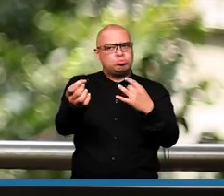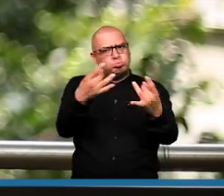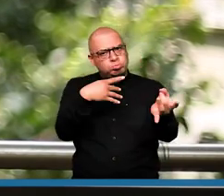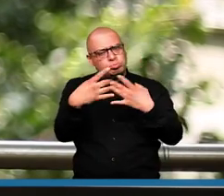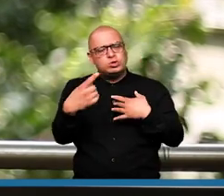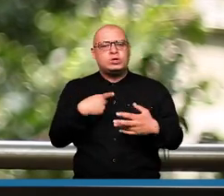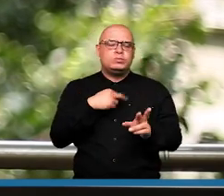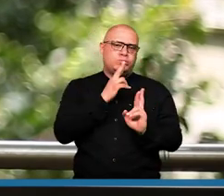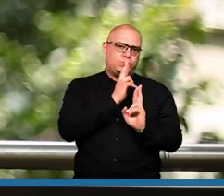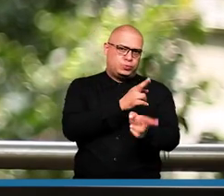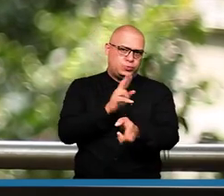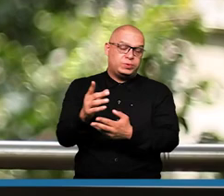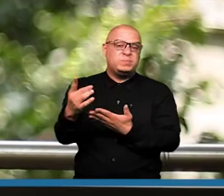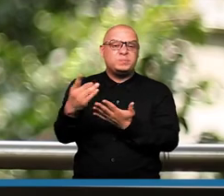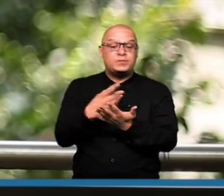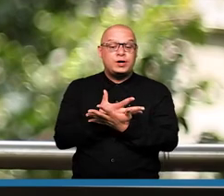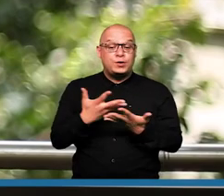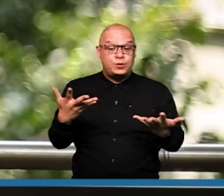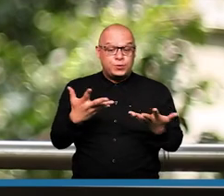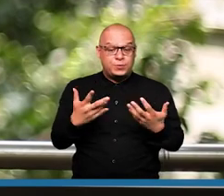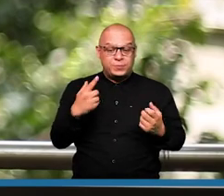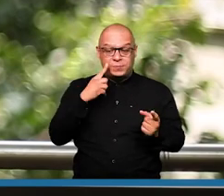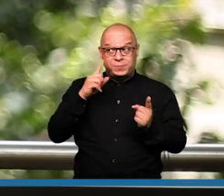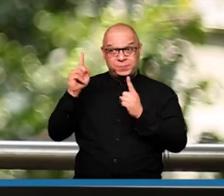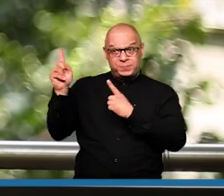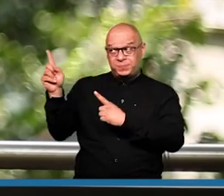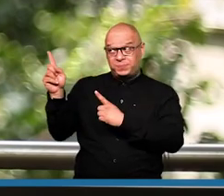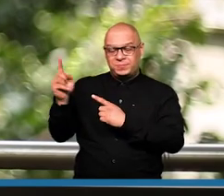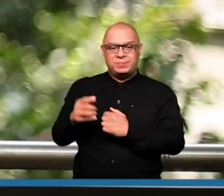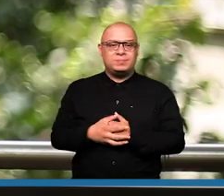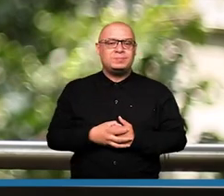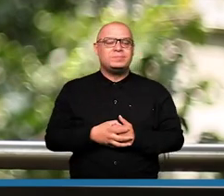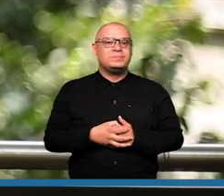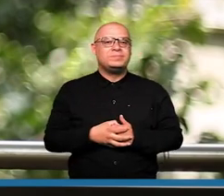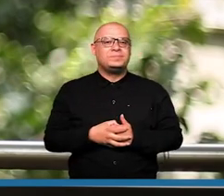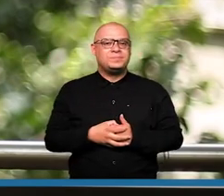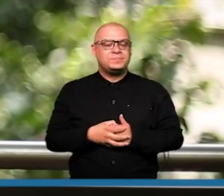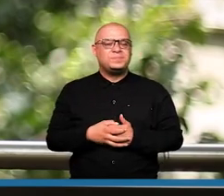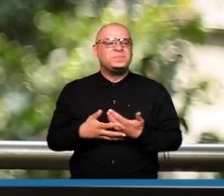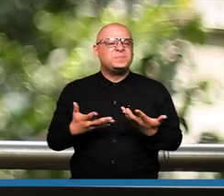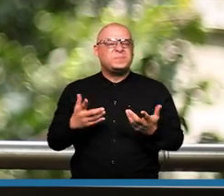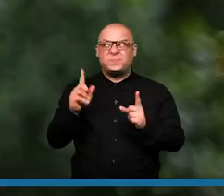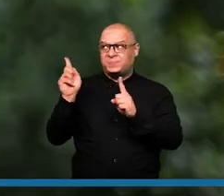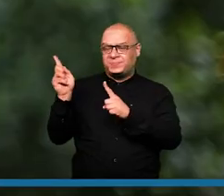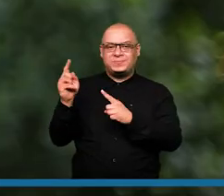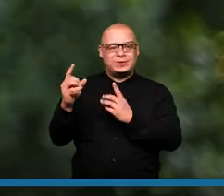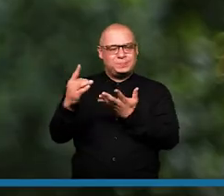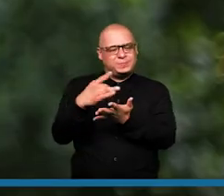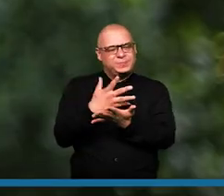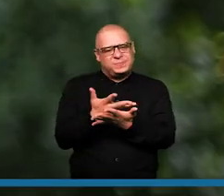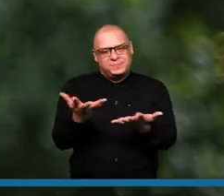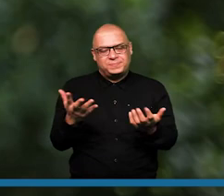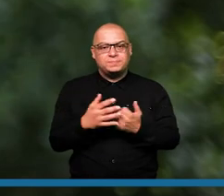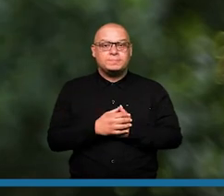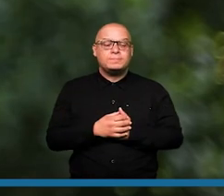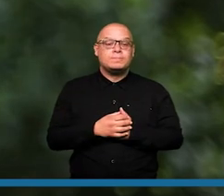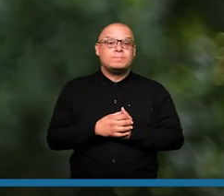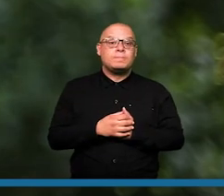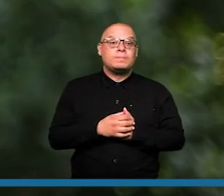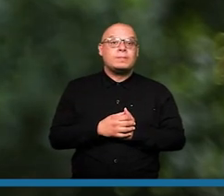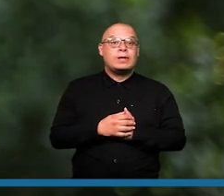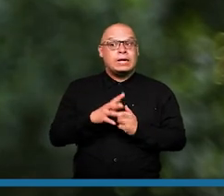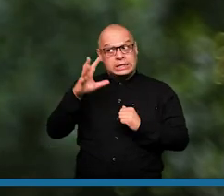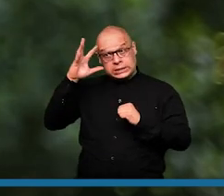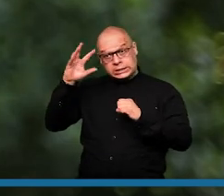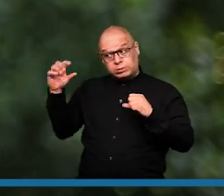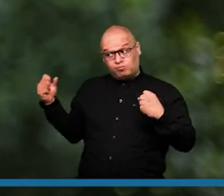Por eso pueden escribirnos a nuestra cuenta de Twitter, @areametropol, con el numeral Área Sostenible. Uno de los grandes aliados que